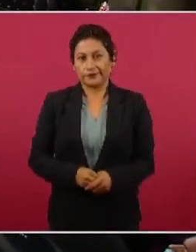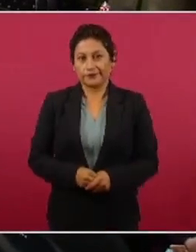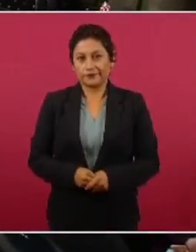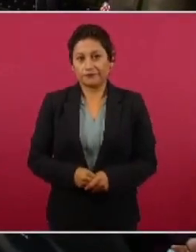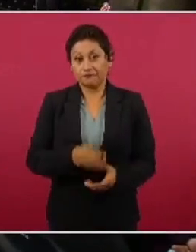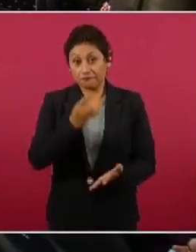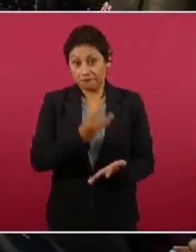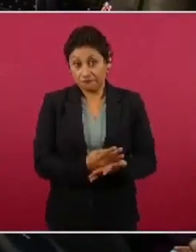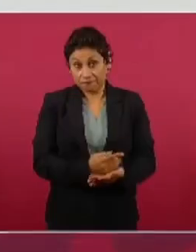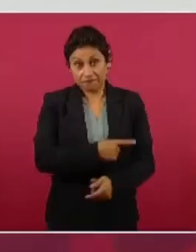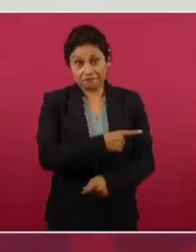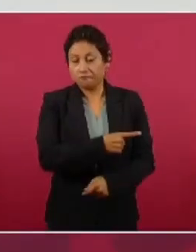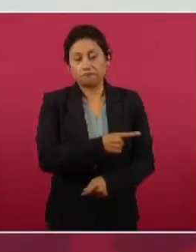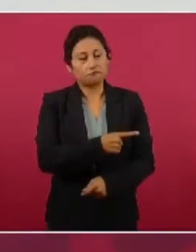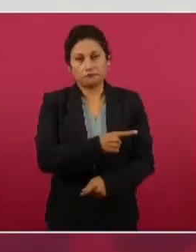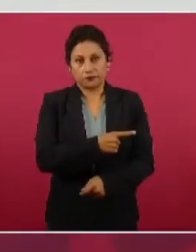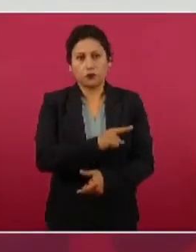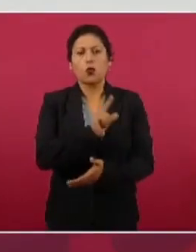La ley lo permitía,